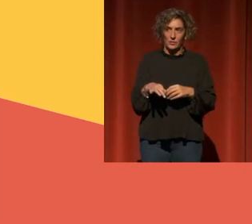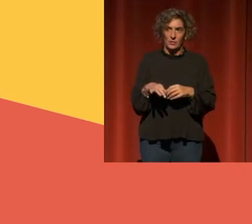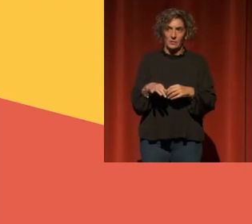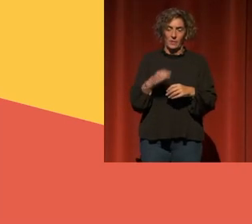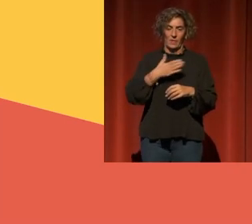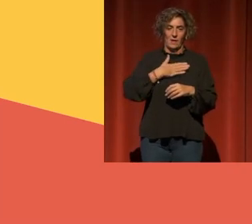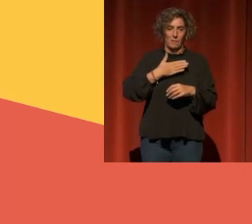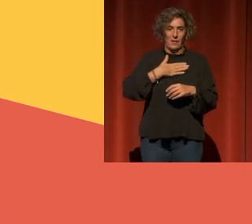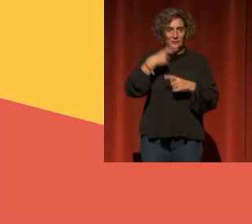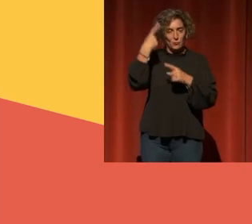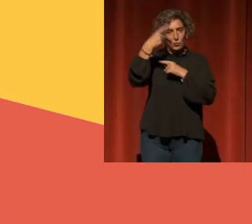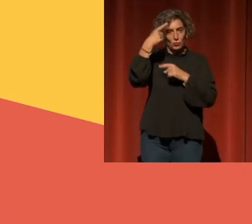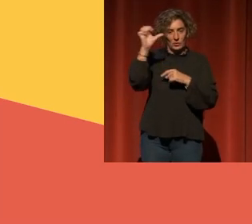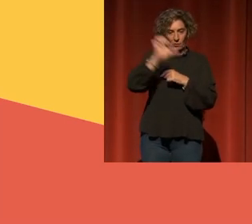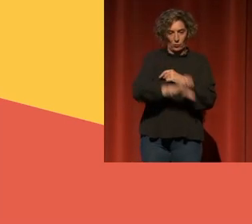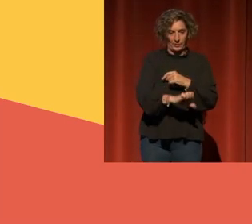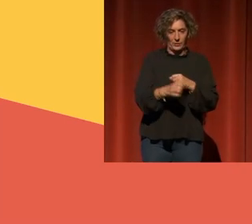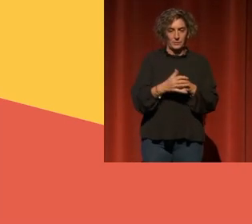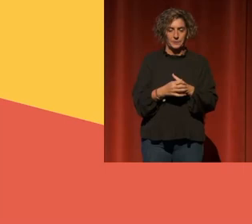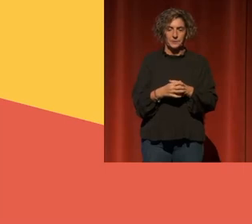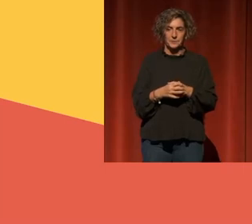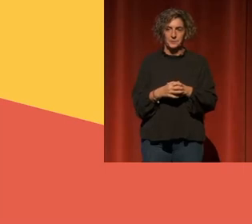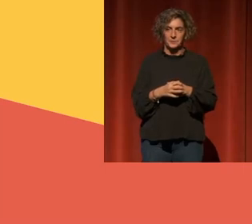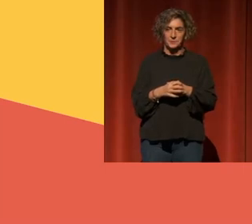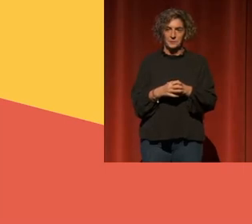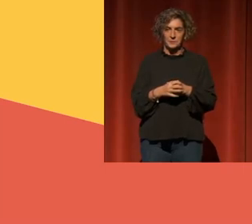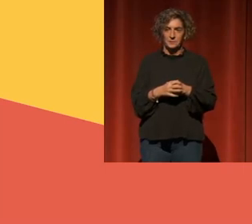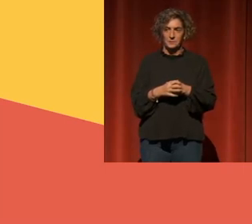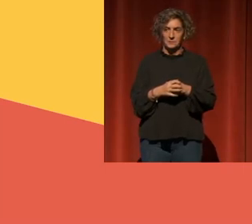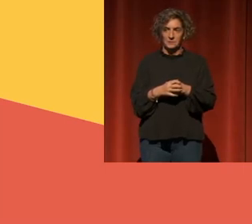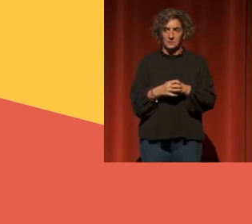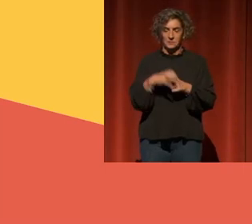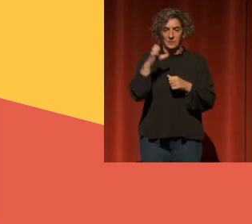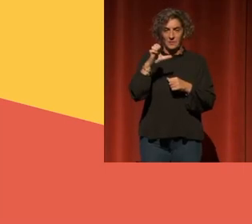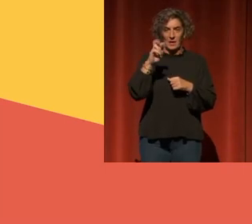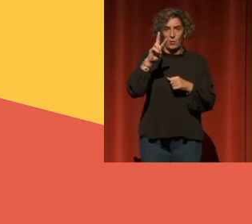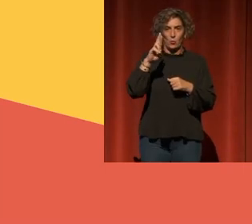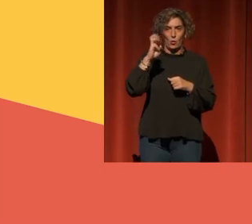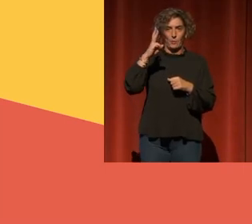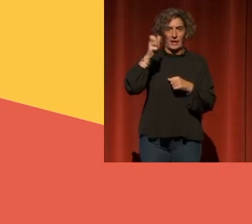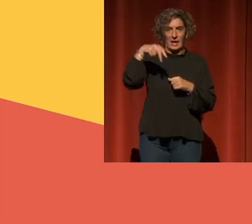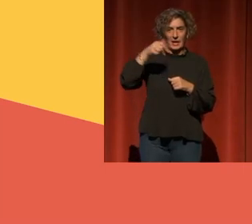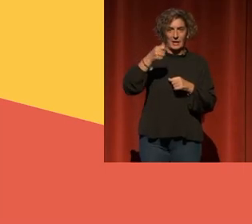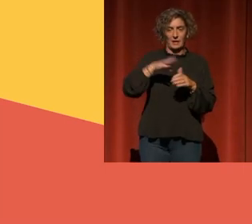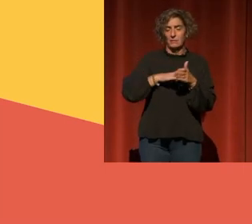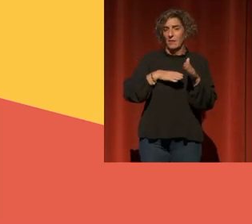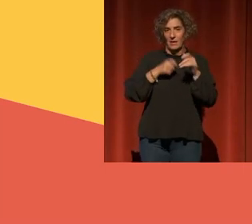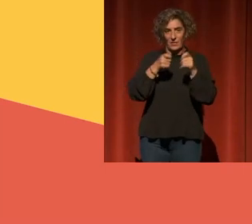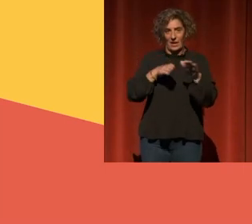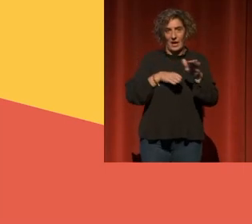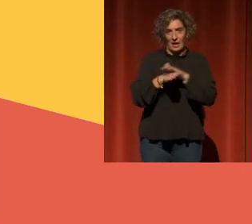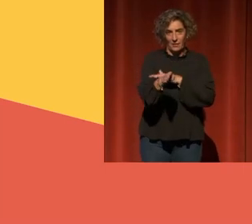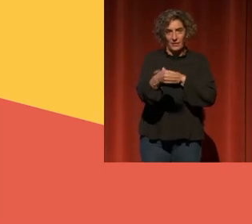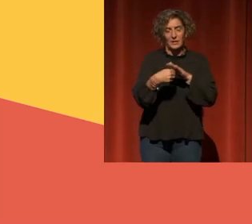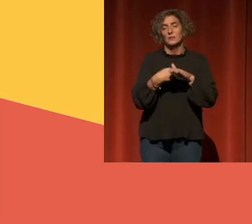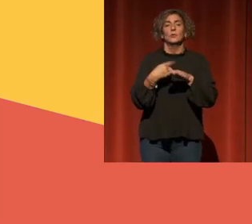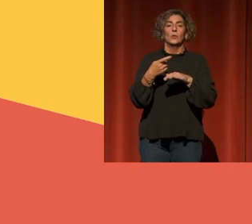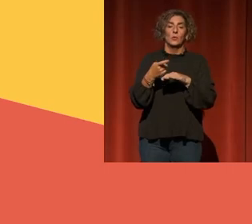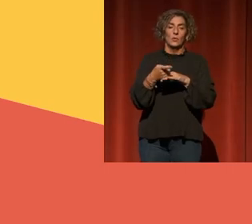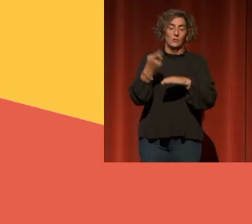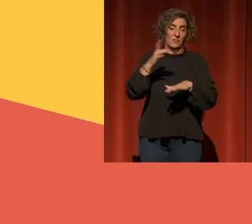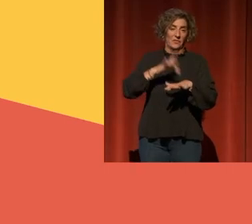cultural europeo ya saben que europeana facilita el acceso a todo el patrimonio cultural digital en